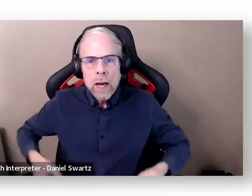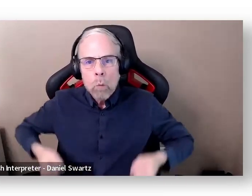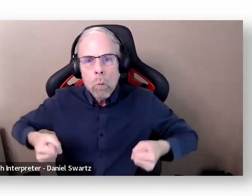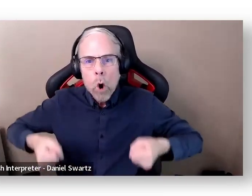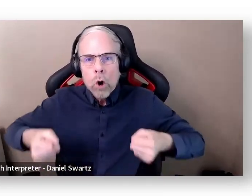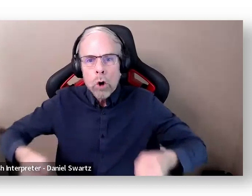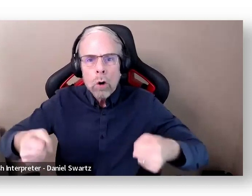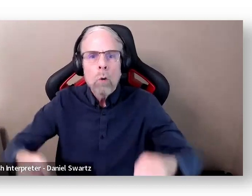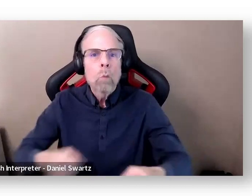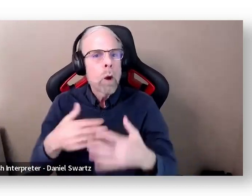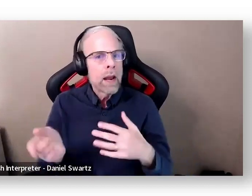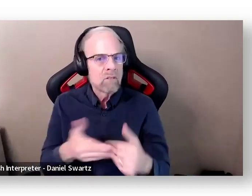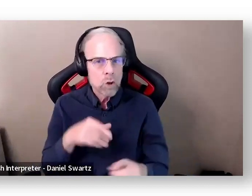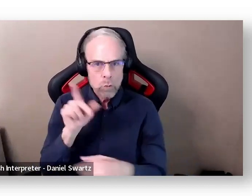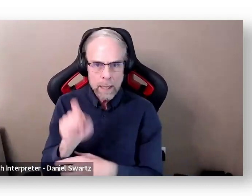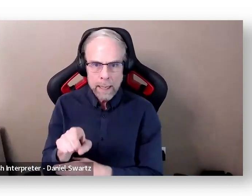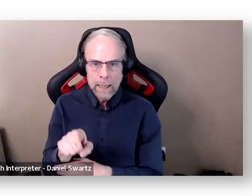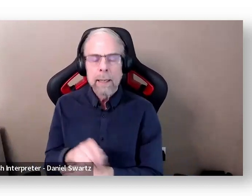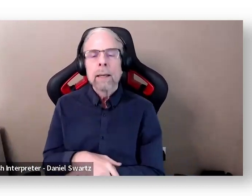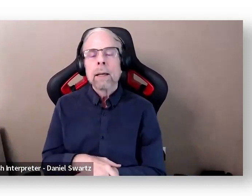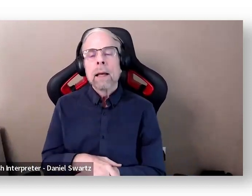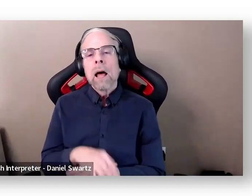caminar.